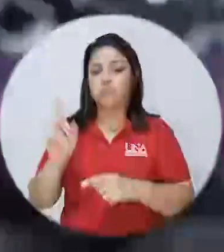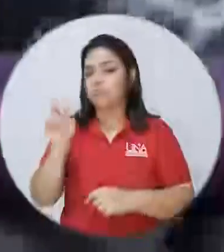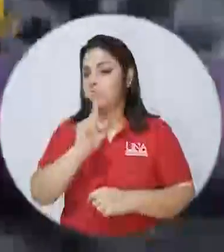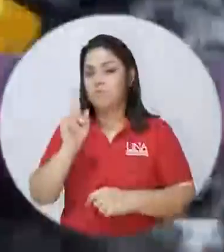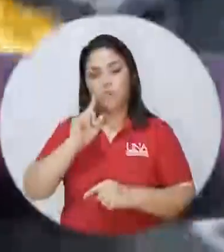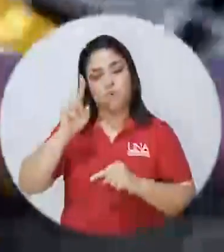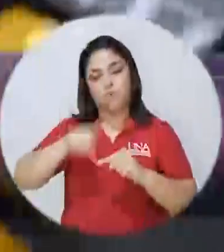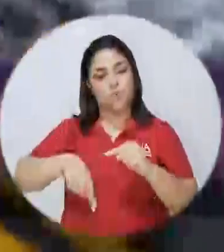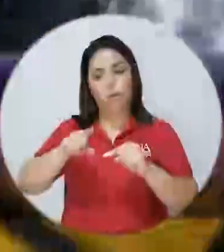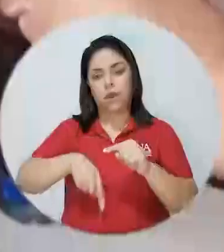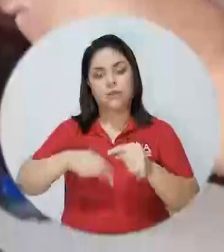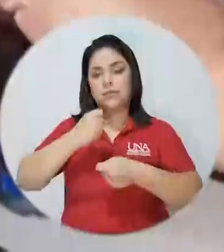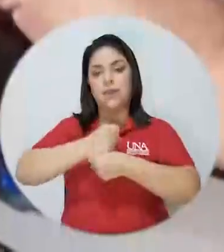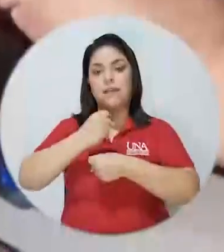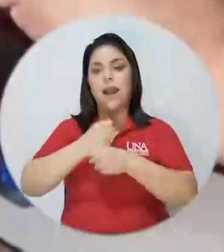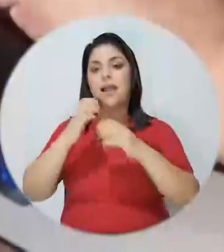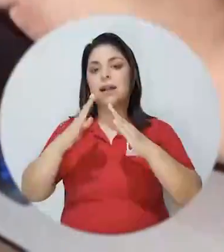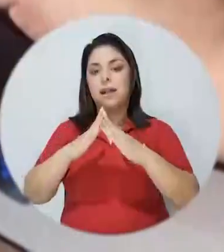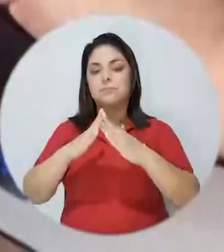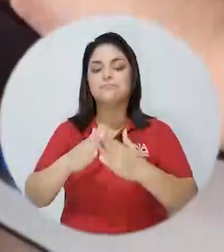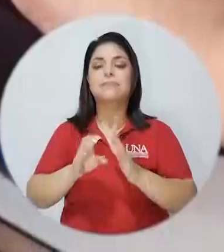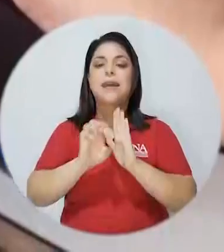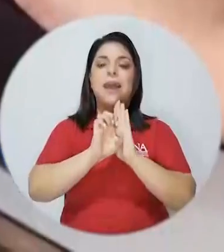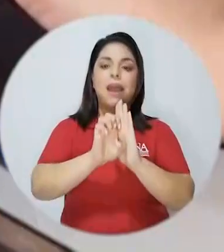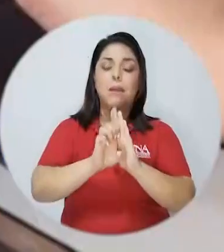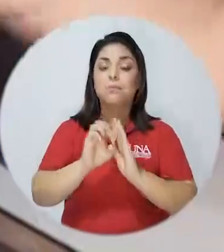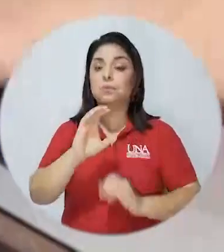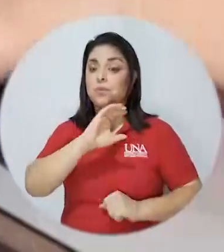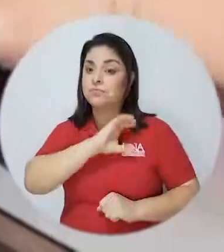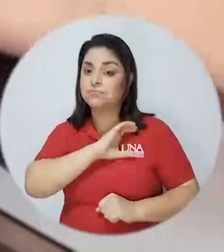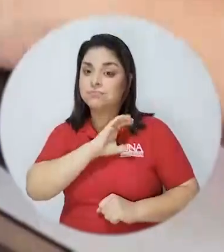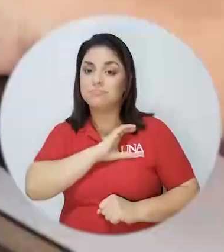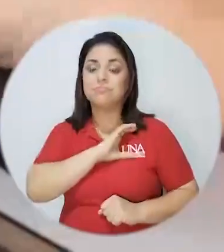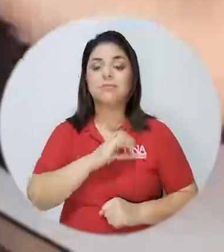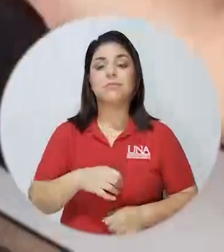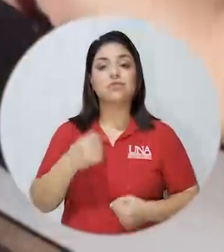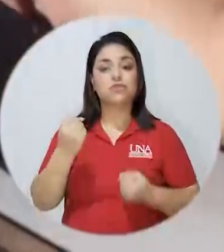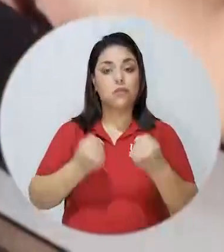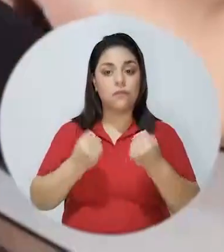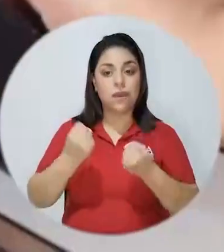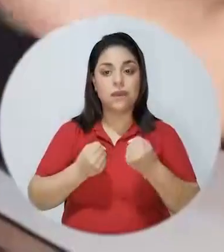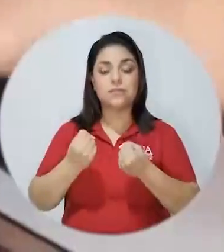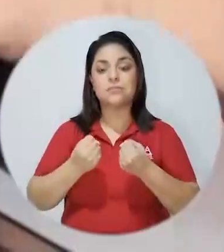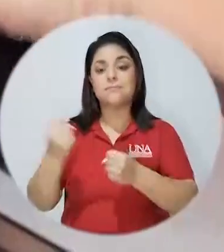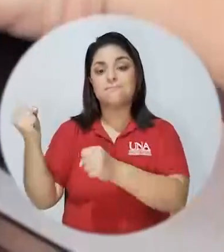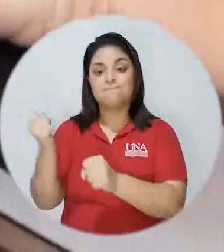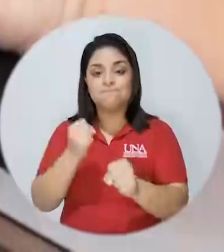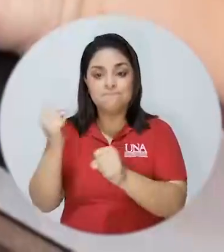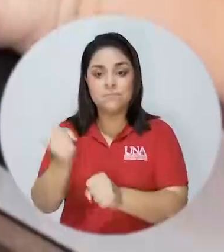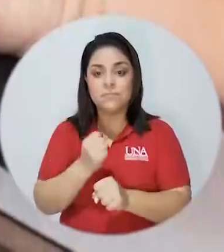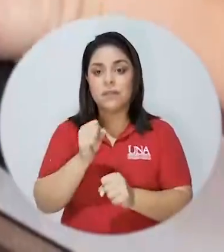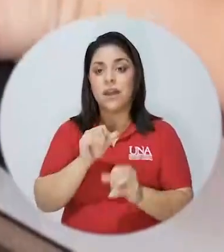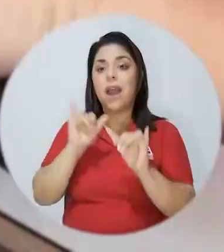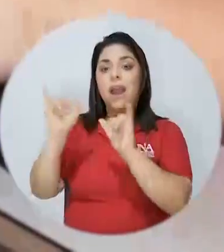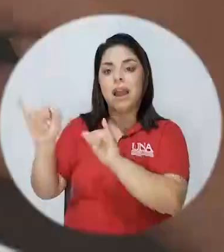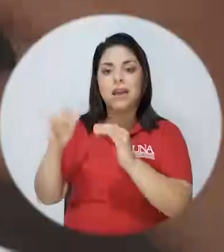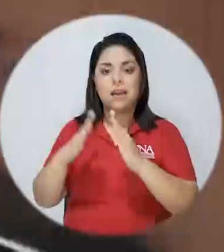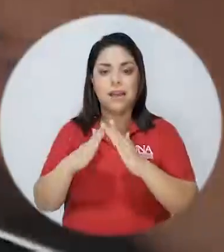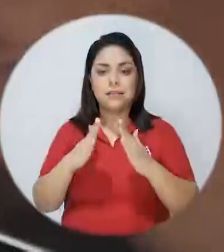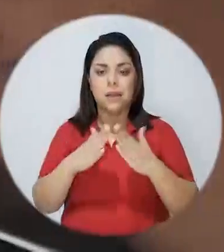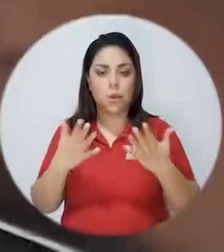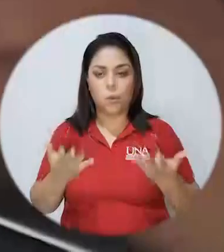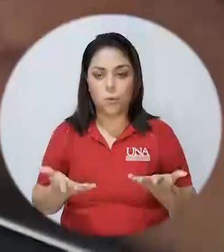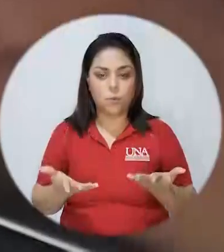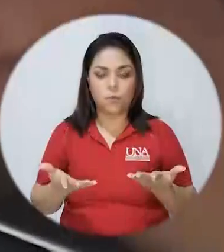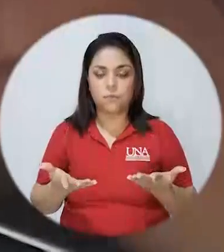decimos? ¿Qué va a hacer un chofer, un guarda, un misceláneo, un trabajador de mantenimiento en la casa? Es decir,